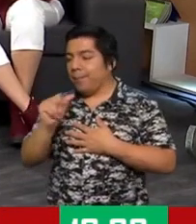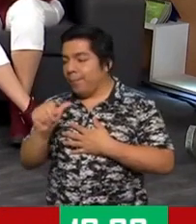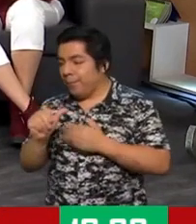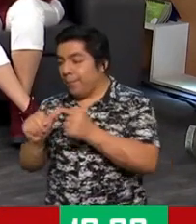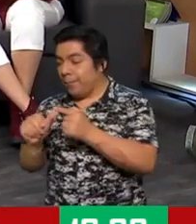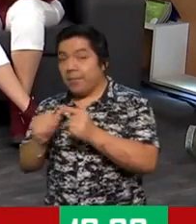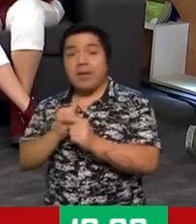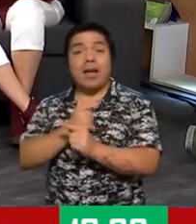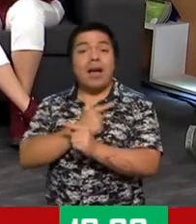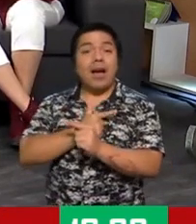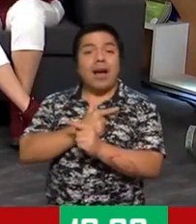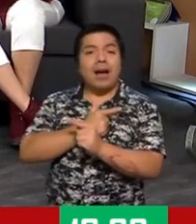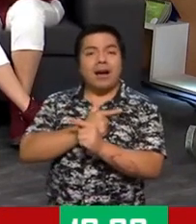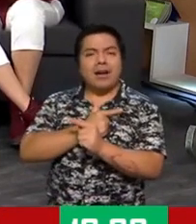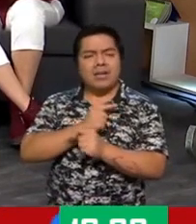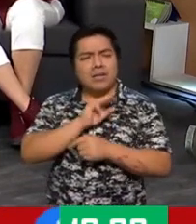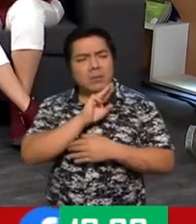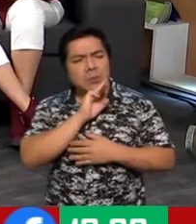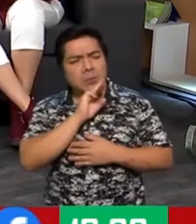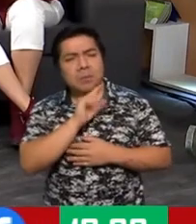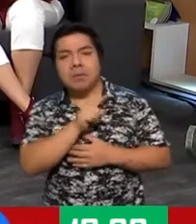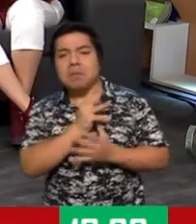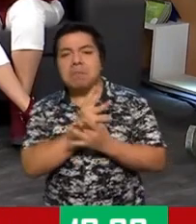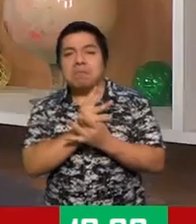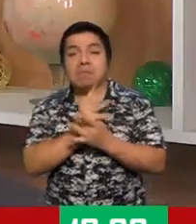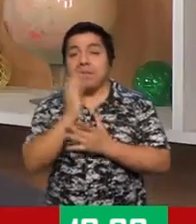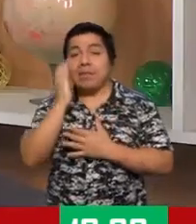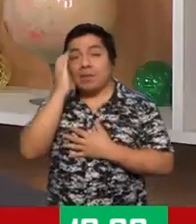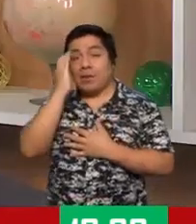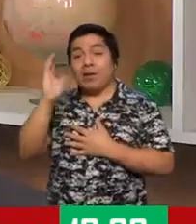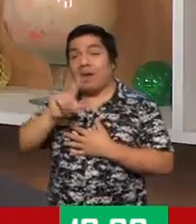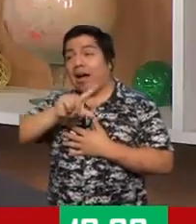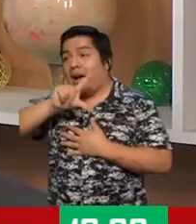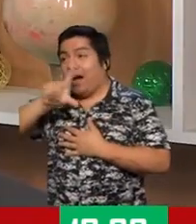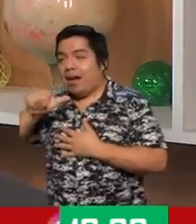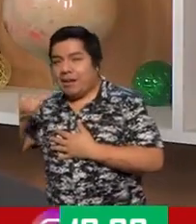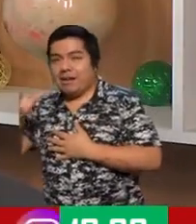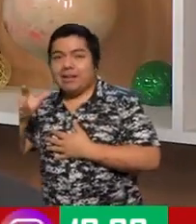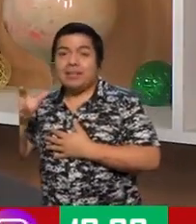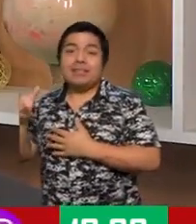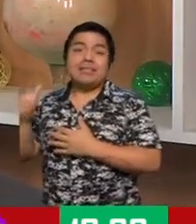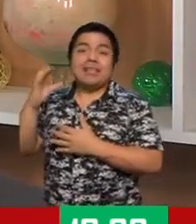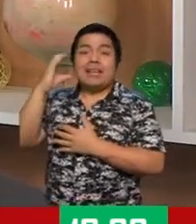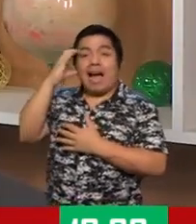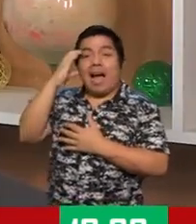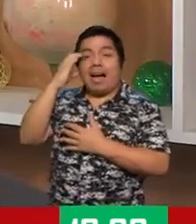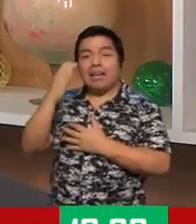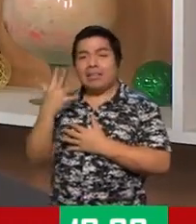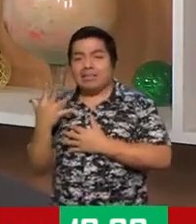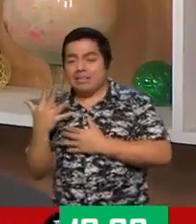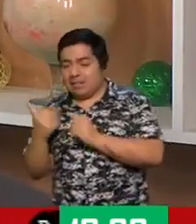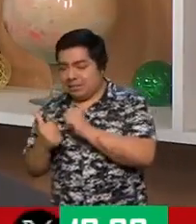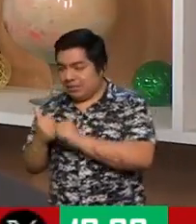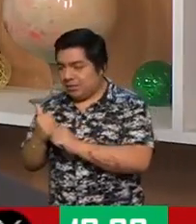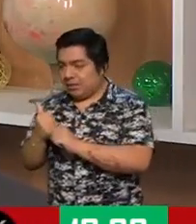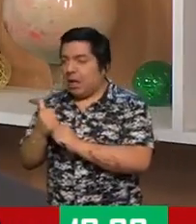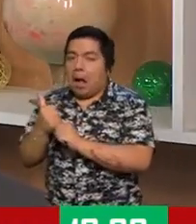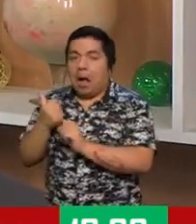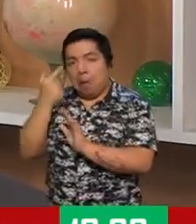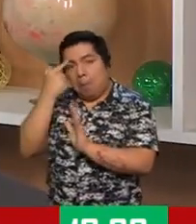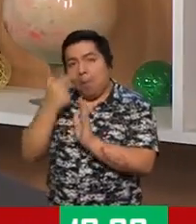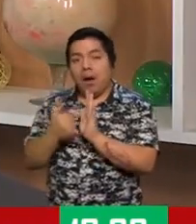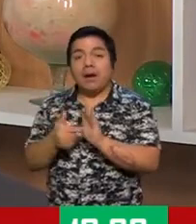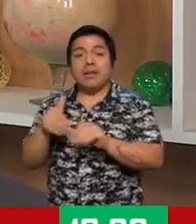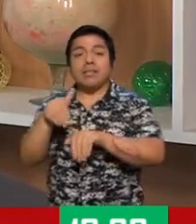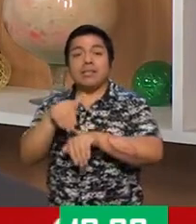gustaba. Mamá dice que no conoces a un hombre hasta que te lleva a la cama. Cuando tienes 5 años, te crees todo,